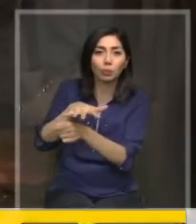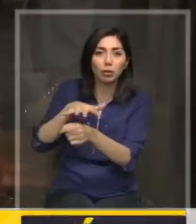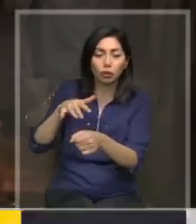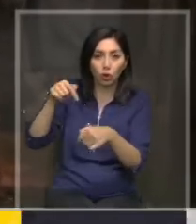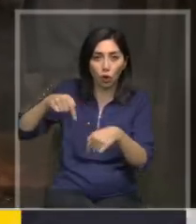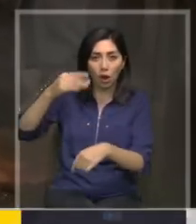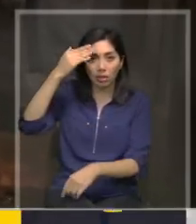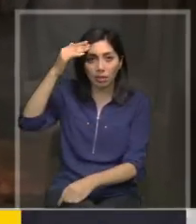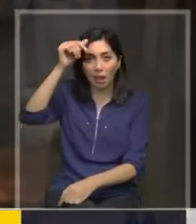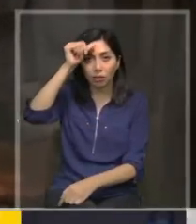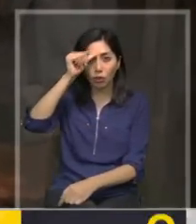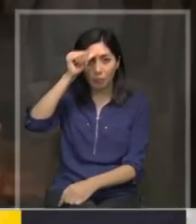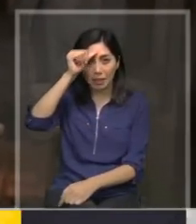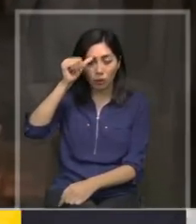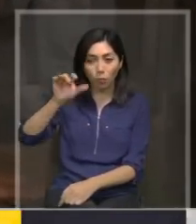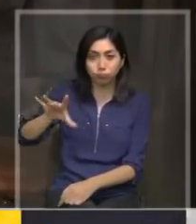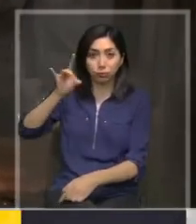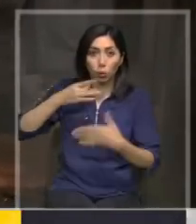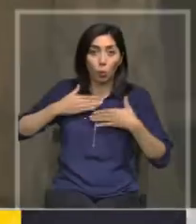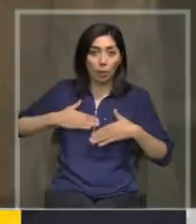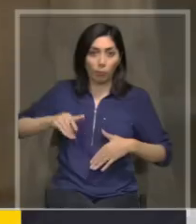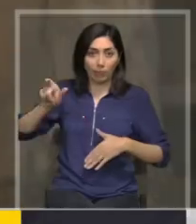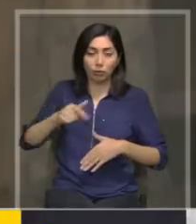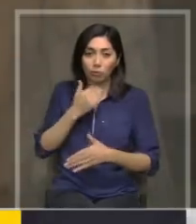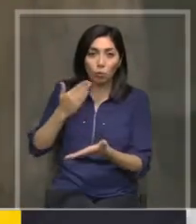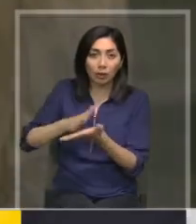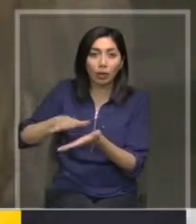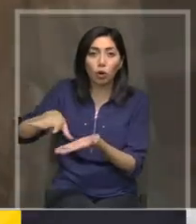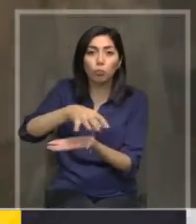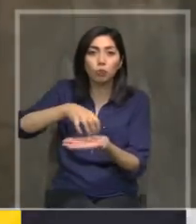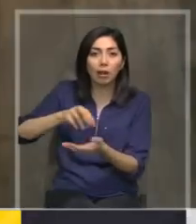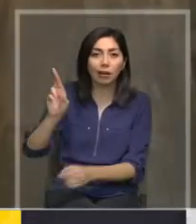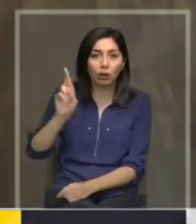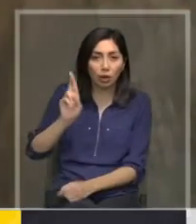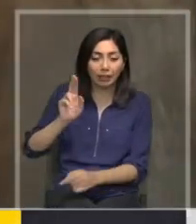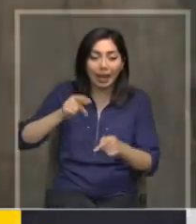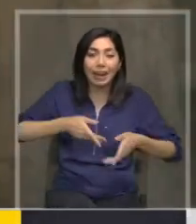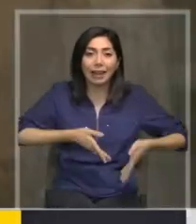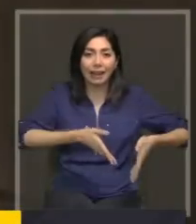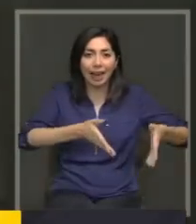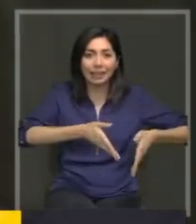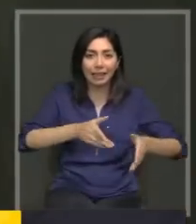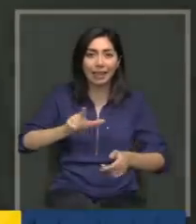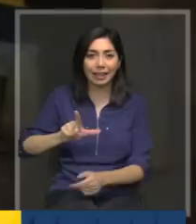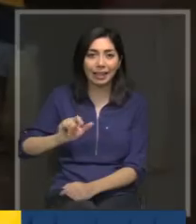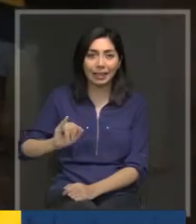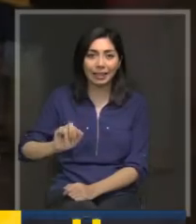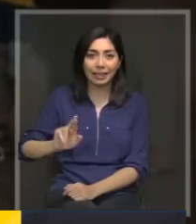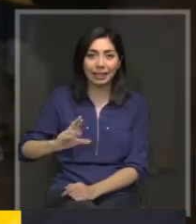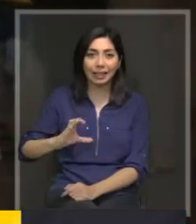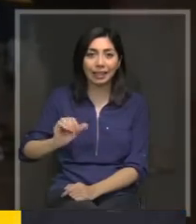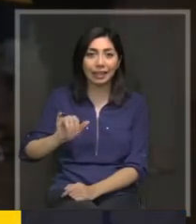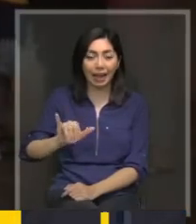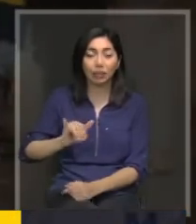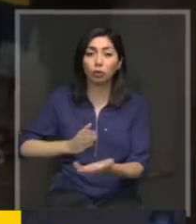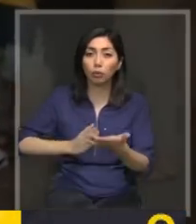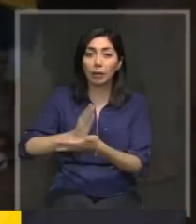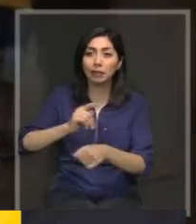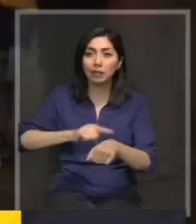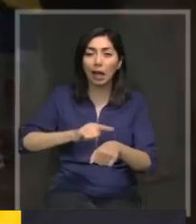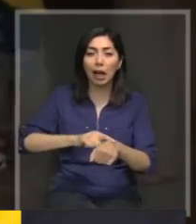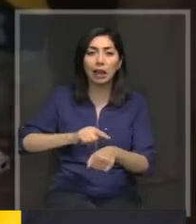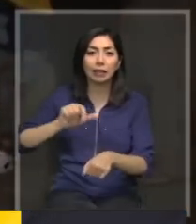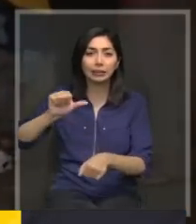este hallazgo de cadáver acá en la comuna de Recoleta. Nosotros estamos en calle Lircay y todo esto parte a eso de las 18:30